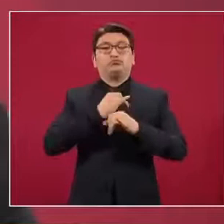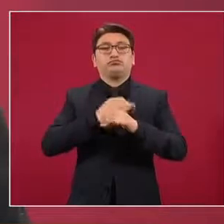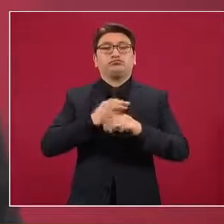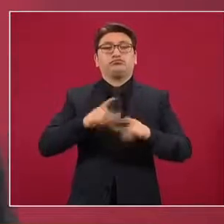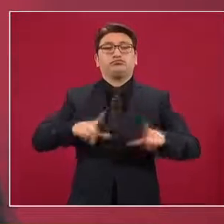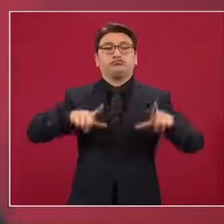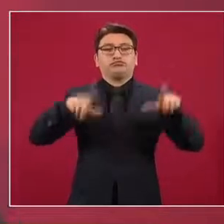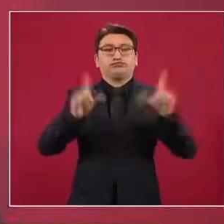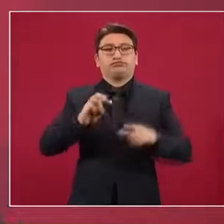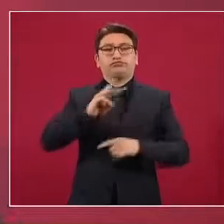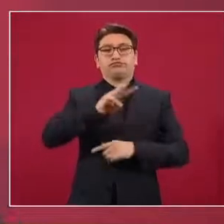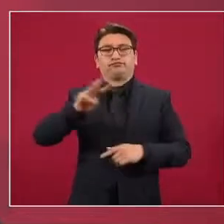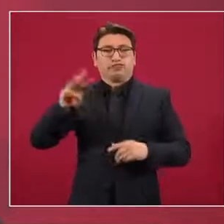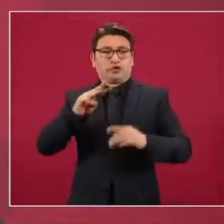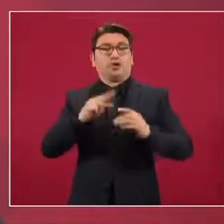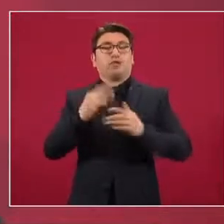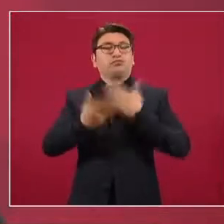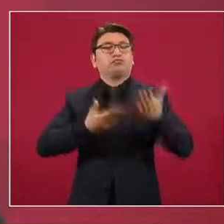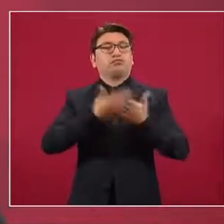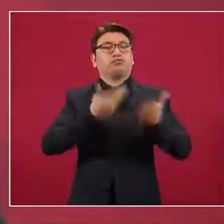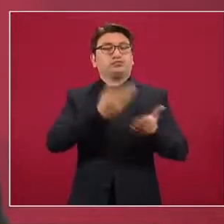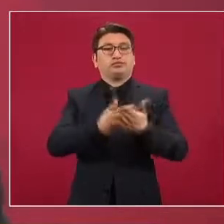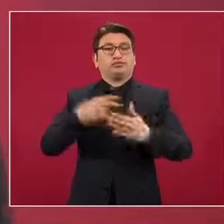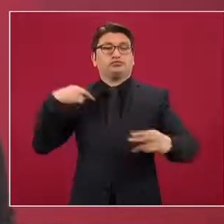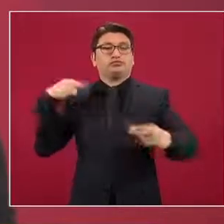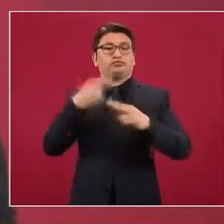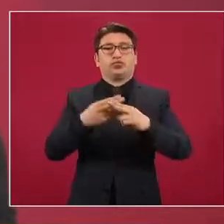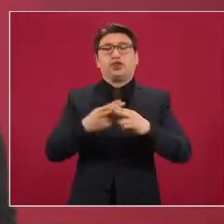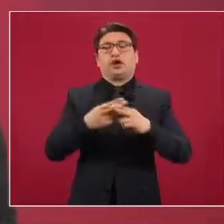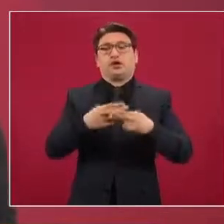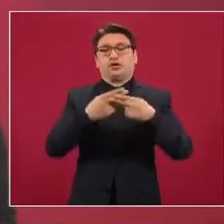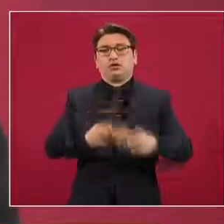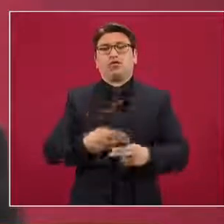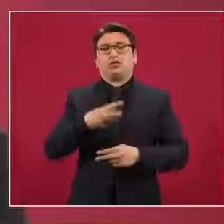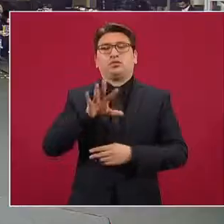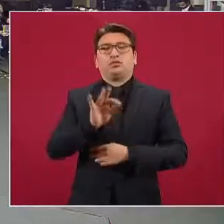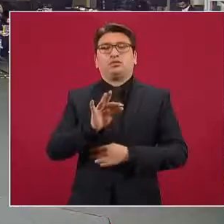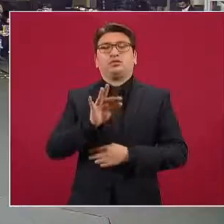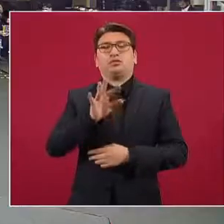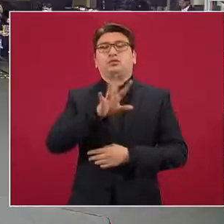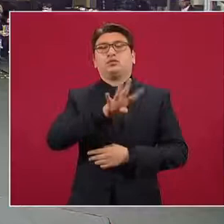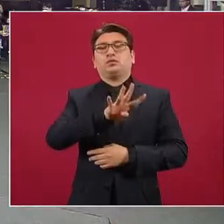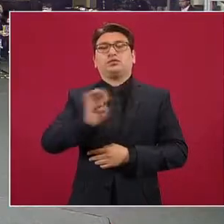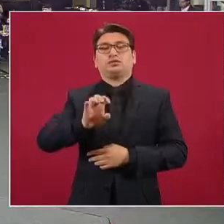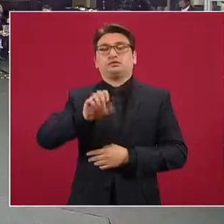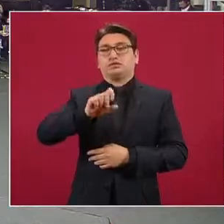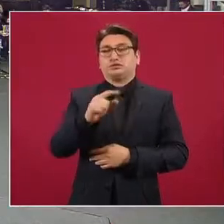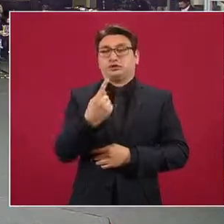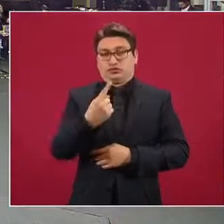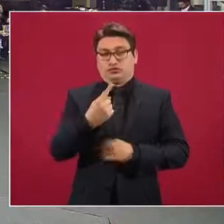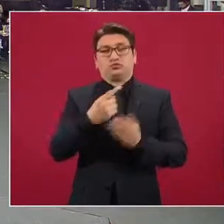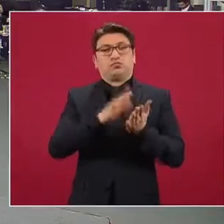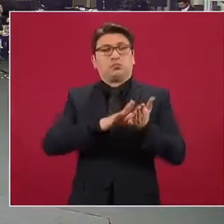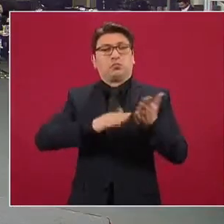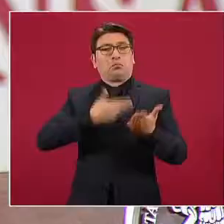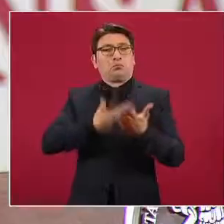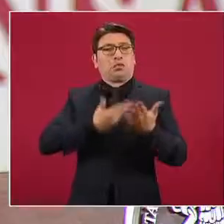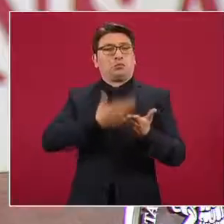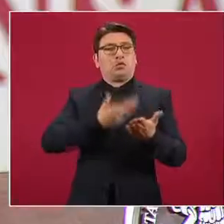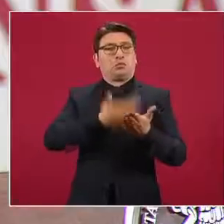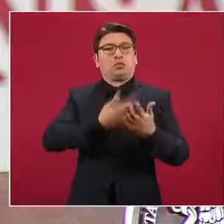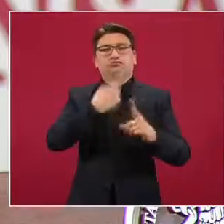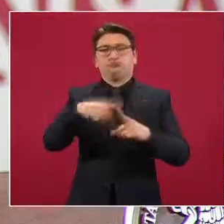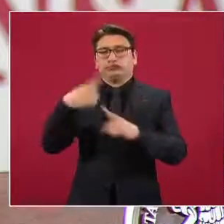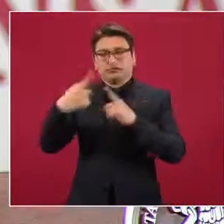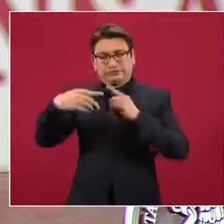para recibir propuestas. A la fecha se recibieron 461 documentos que incluyen propuestas